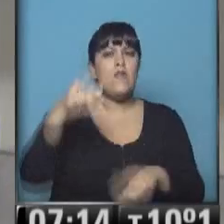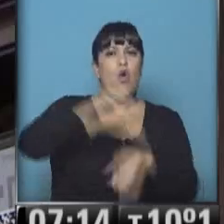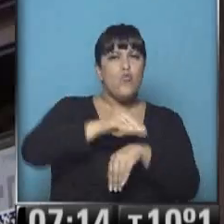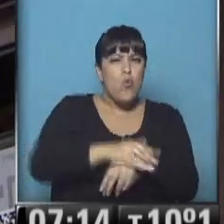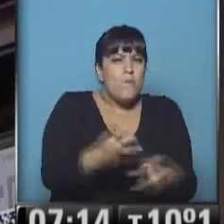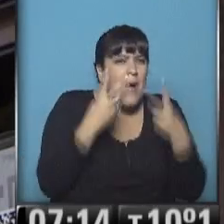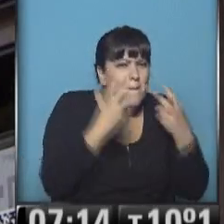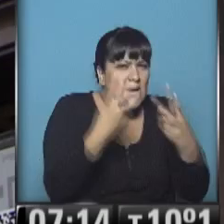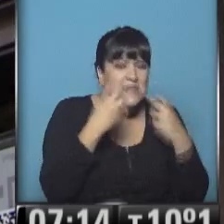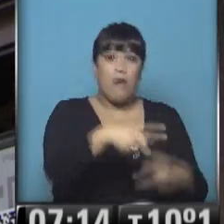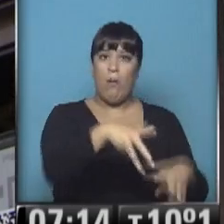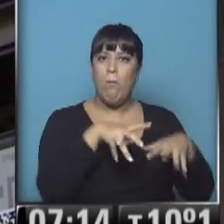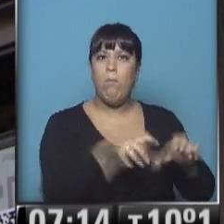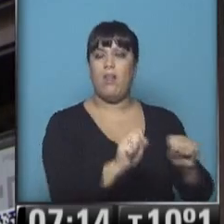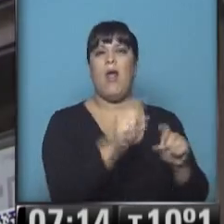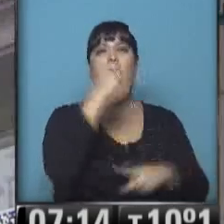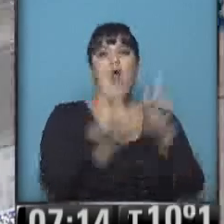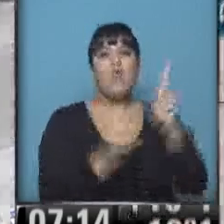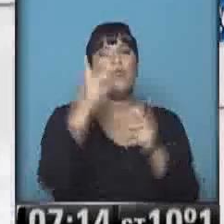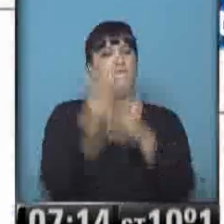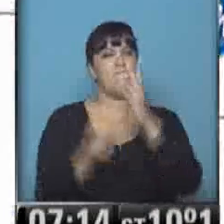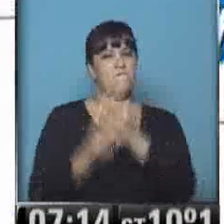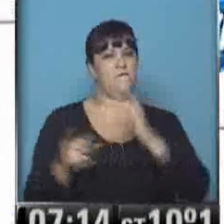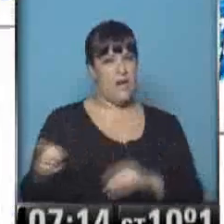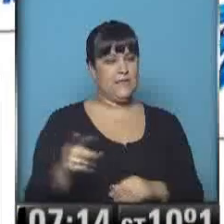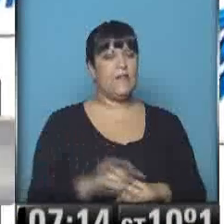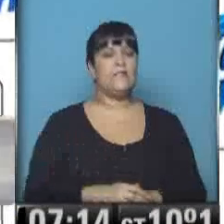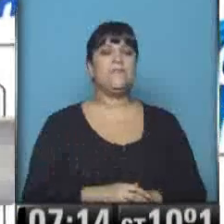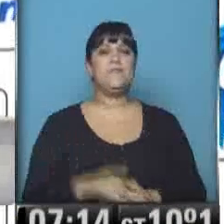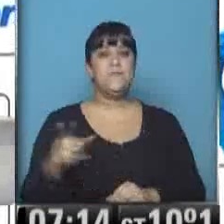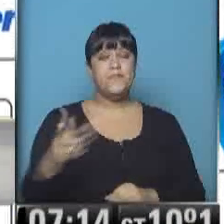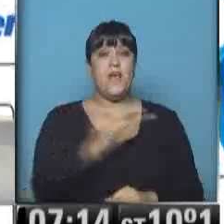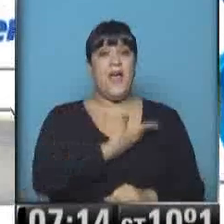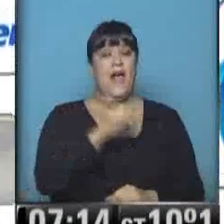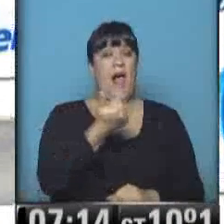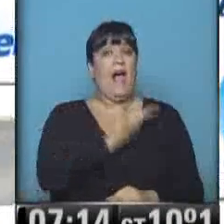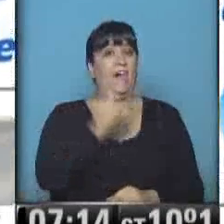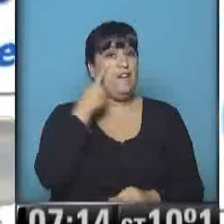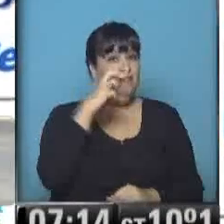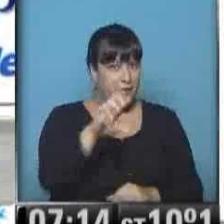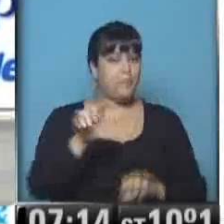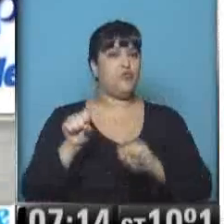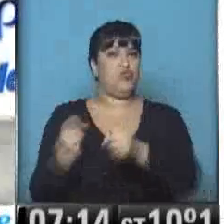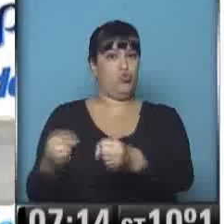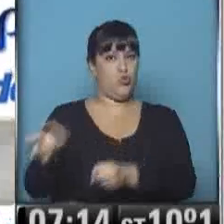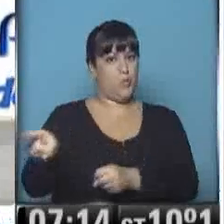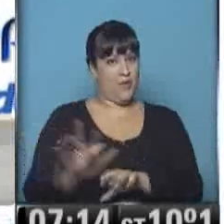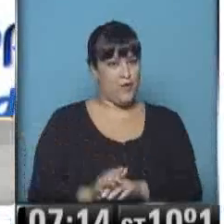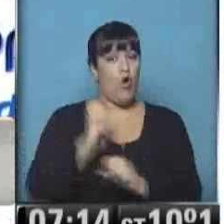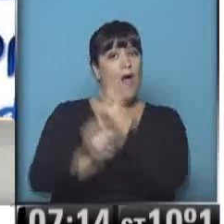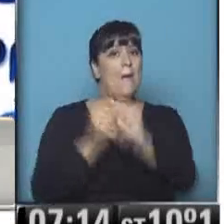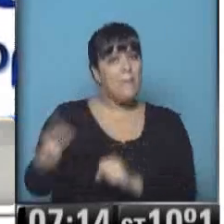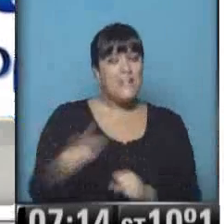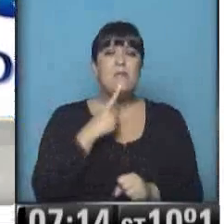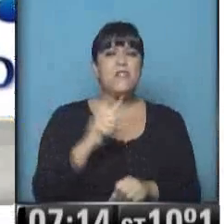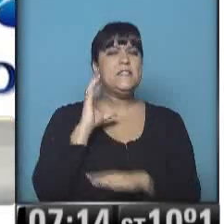donde se habían detectado algunas irregularidades. La AFIP había suspendido las actividades de esta multinacional por